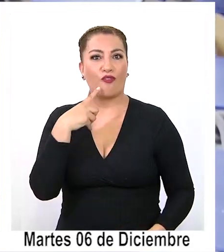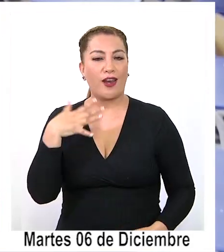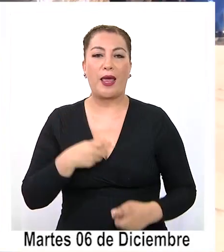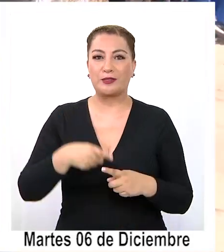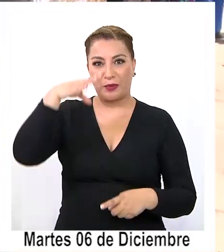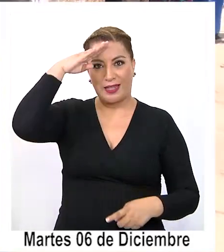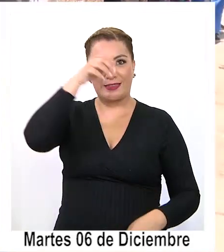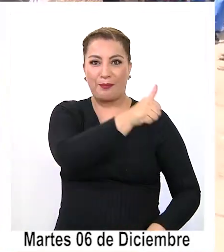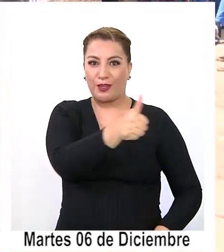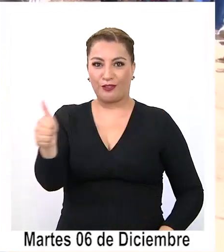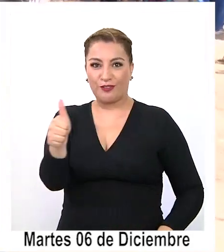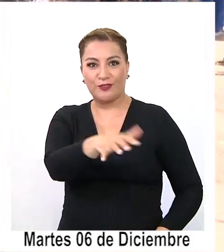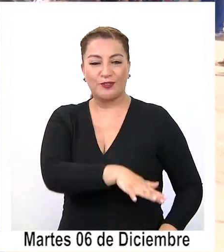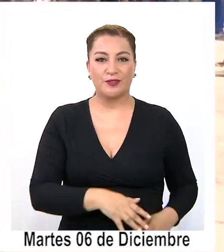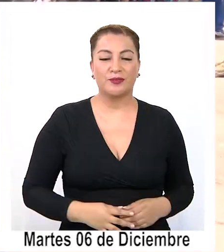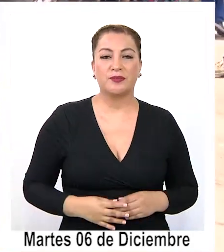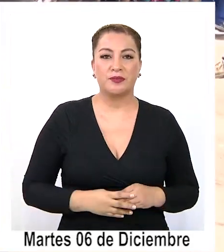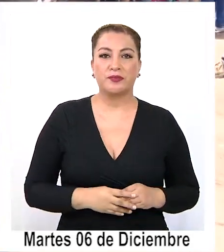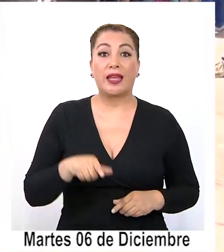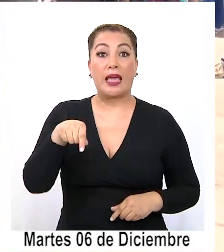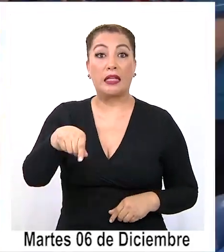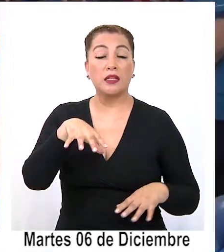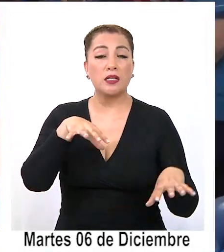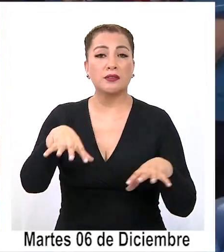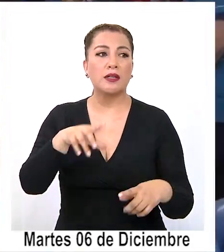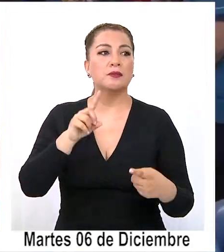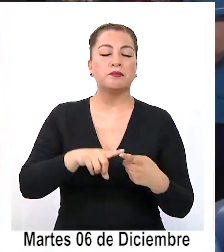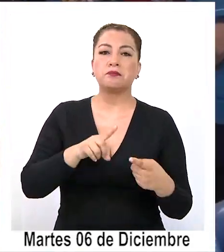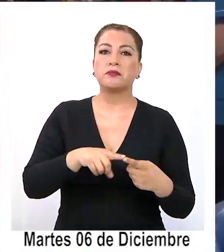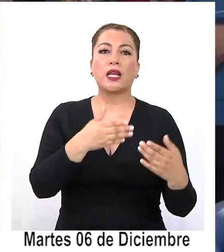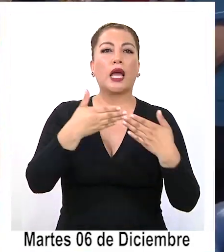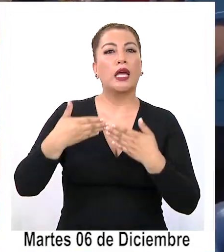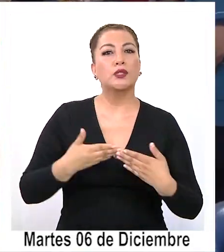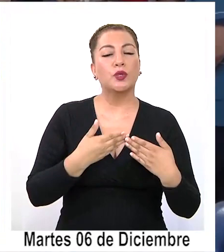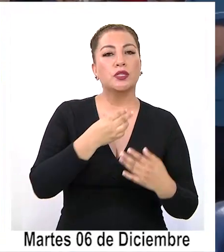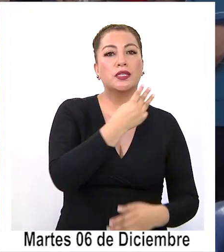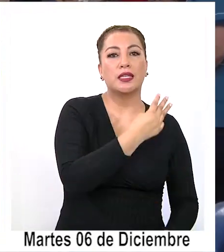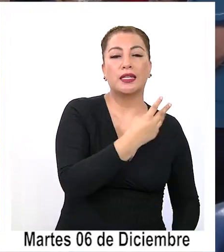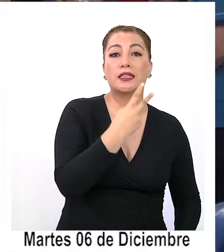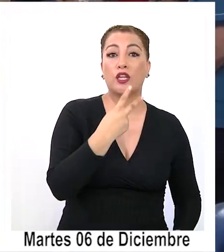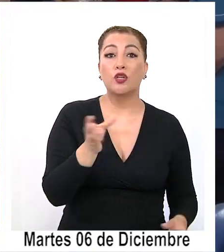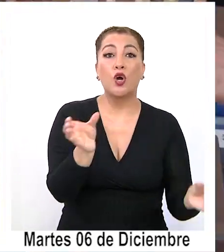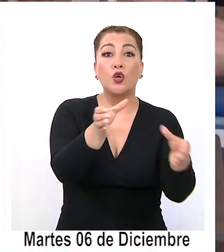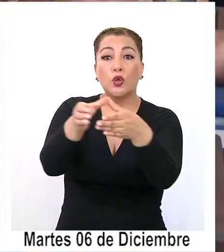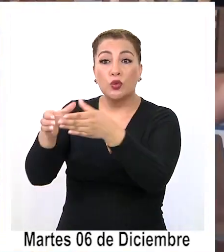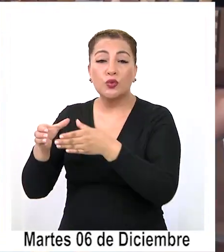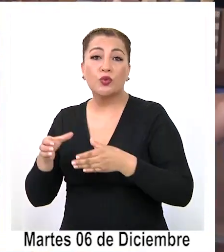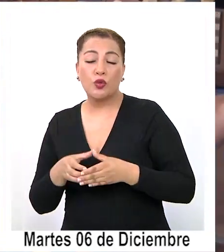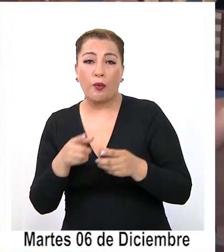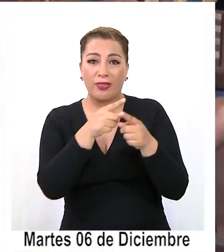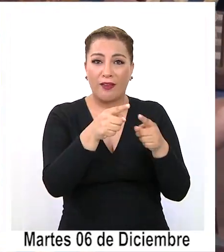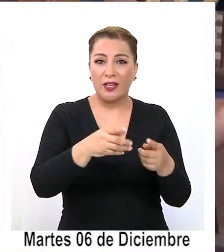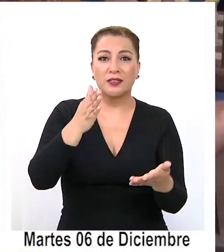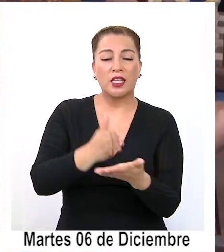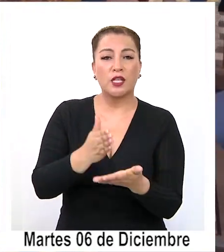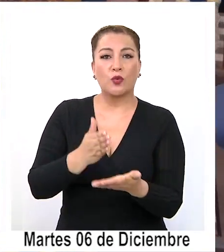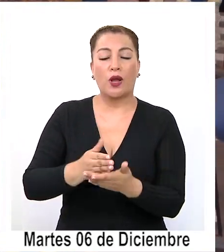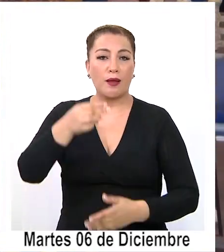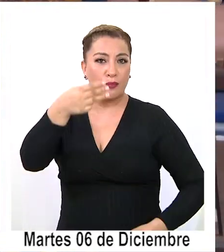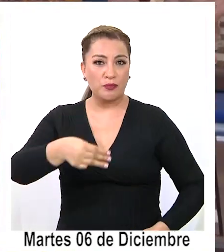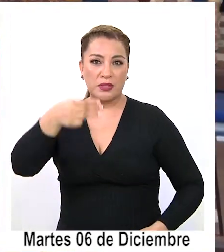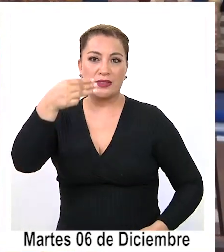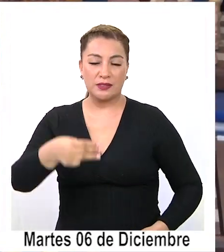la experiencia para todos. En el evento participaron estudiantes de 32 delegaciones de establecimiento de educación